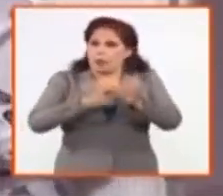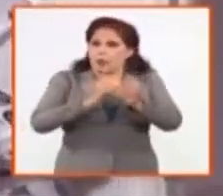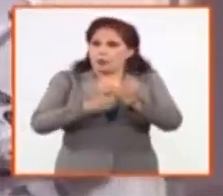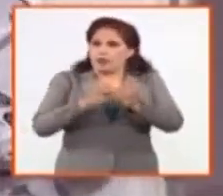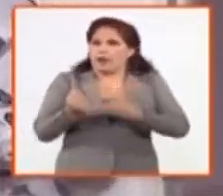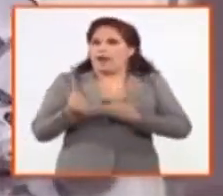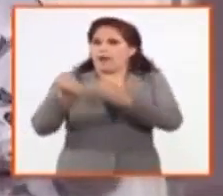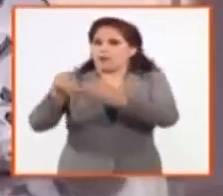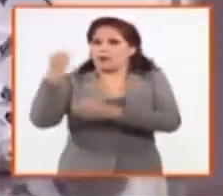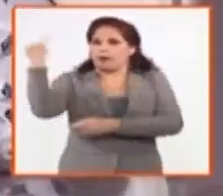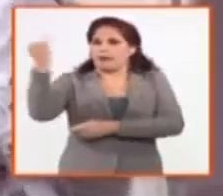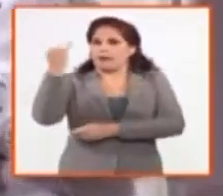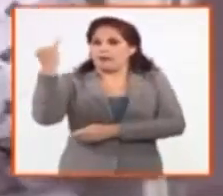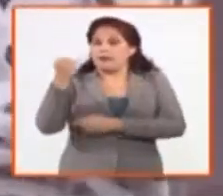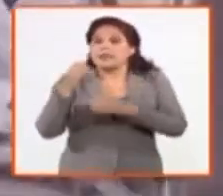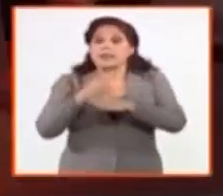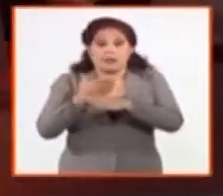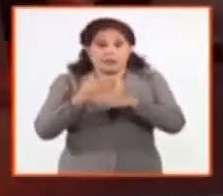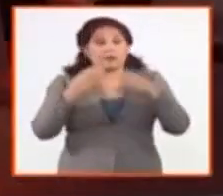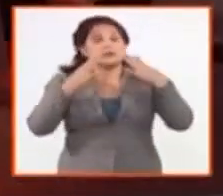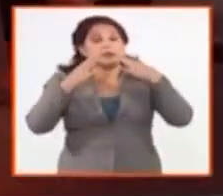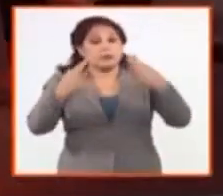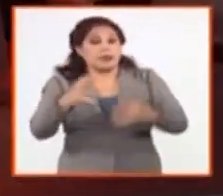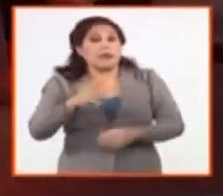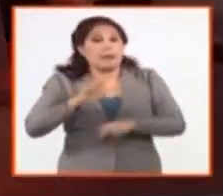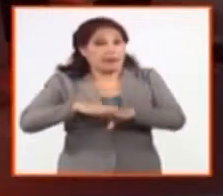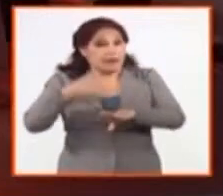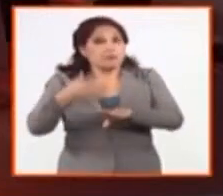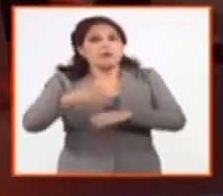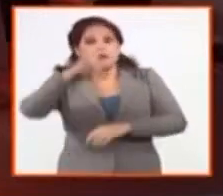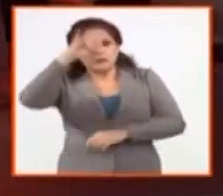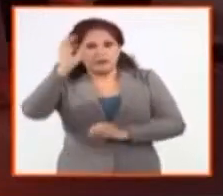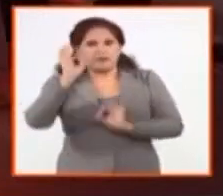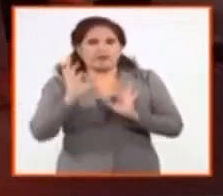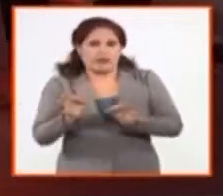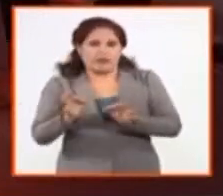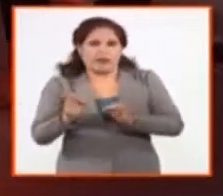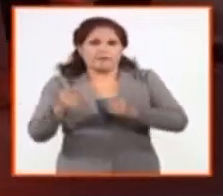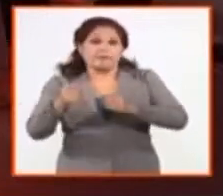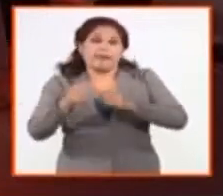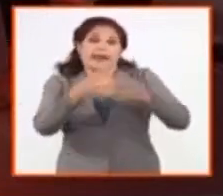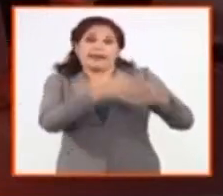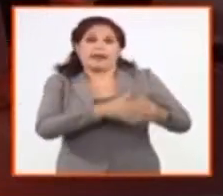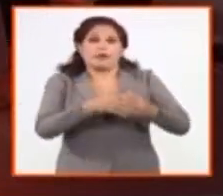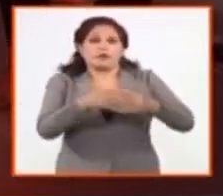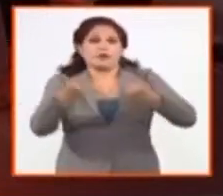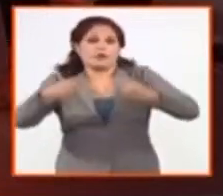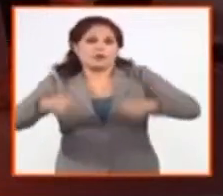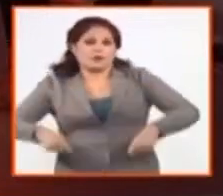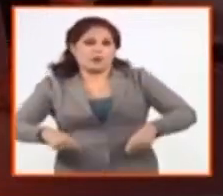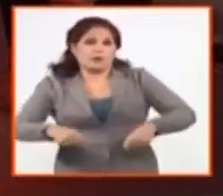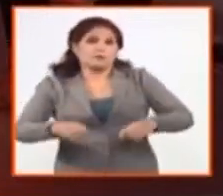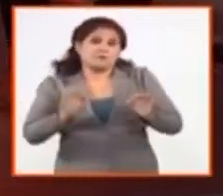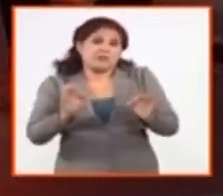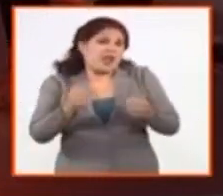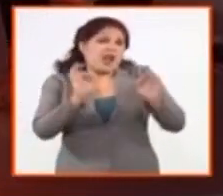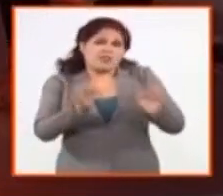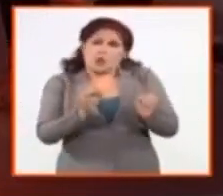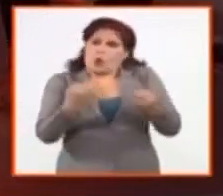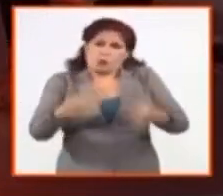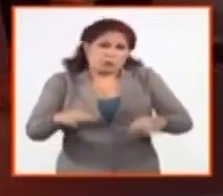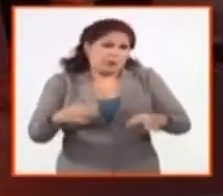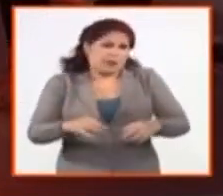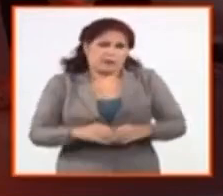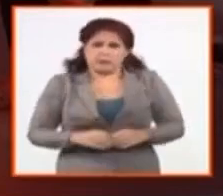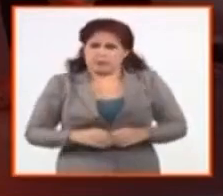que tuvo y la significación que tuvo para entonces decir, es verdad, se fueron corriendo estrepitosamente. ¿Es que siempre se van así los estadounidenses? Sería la